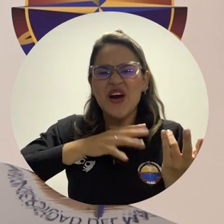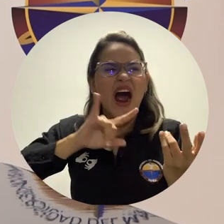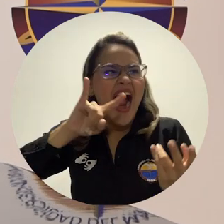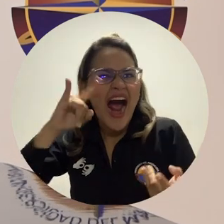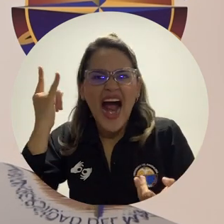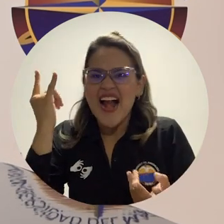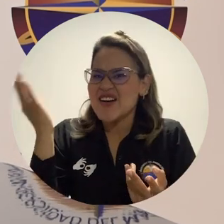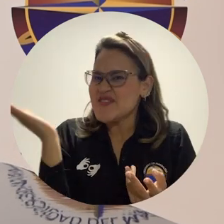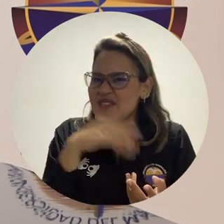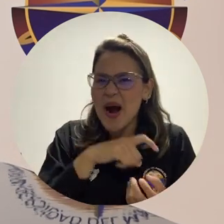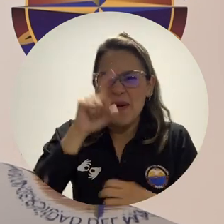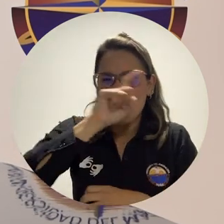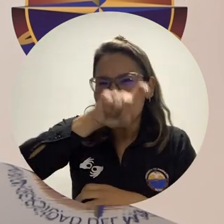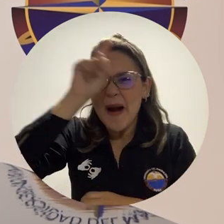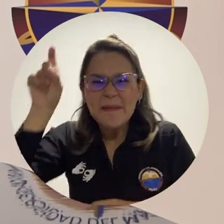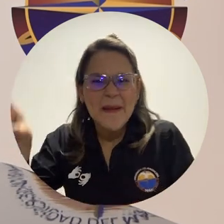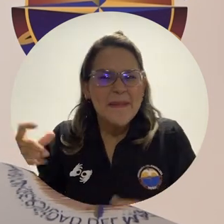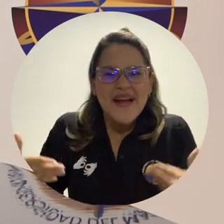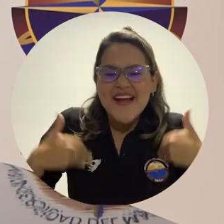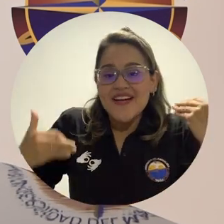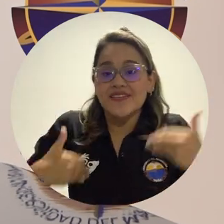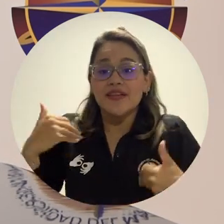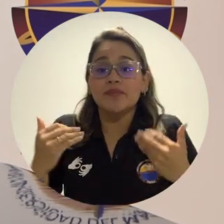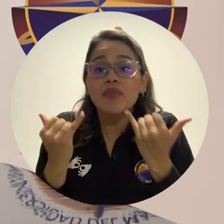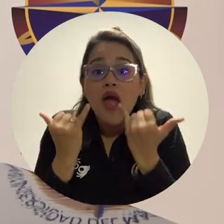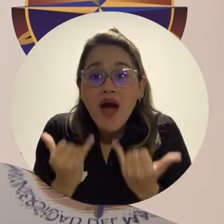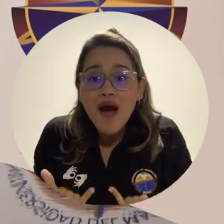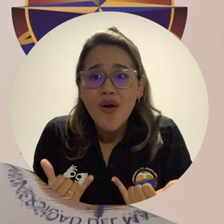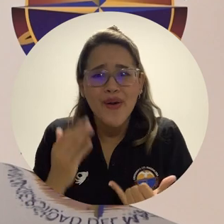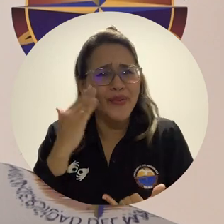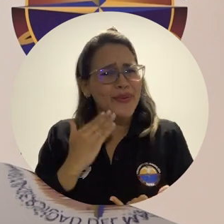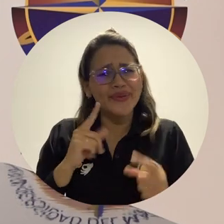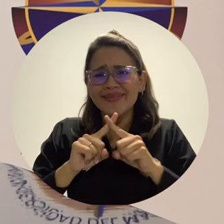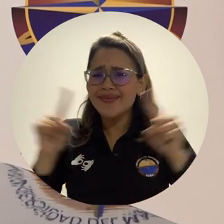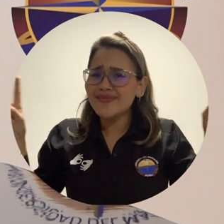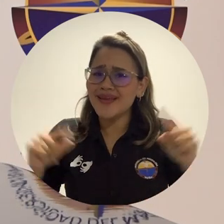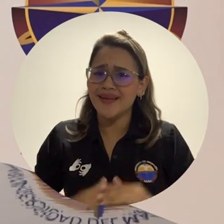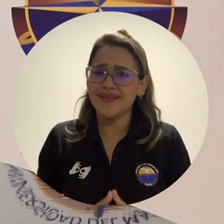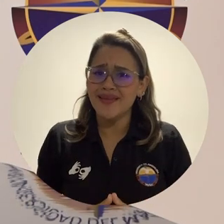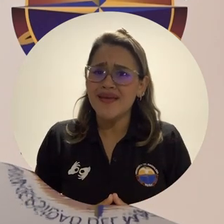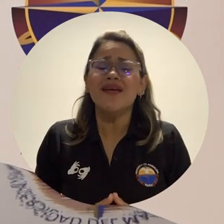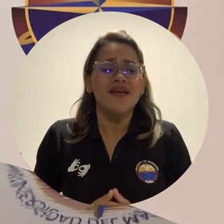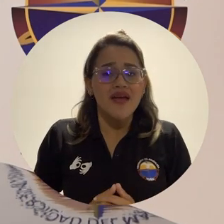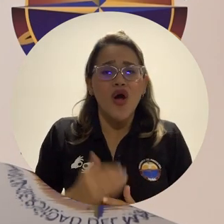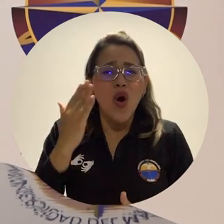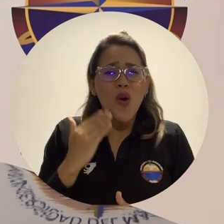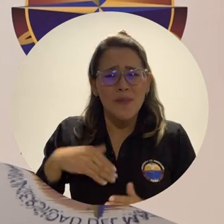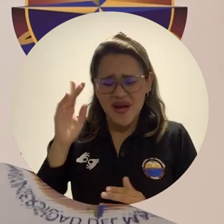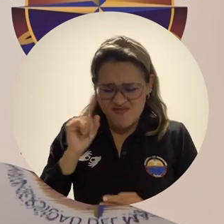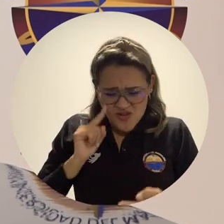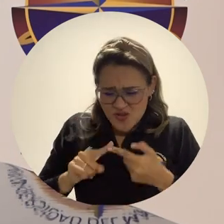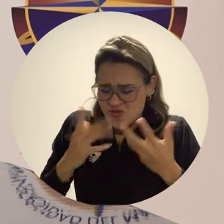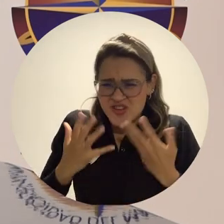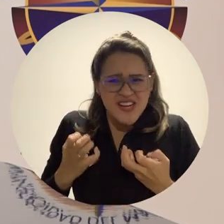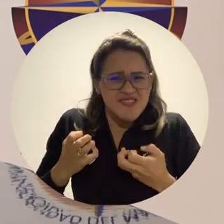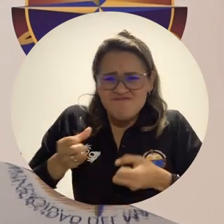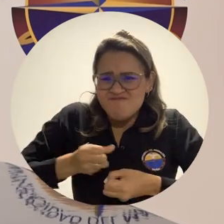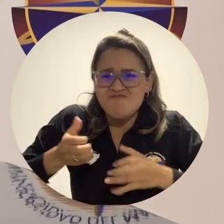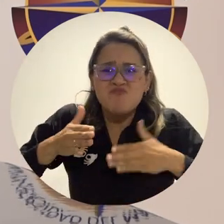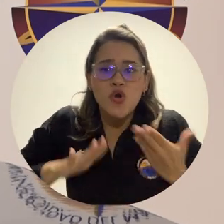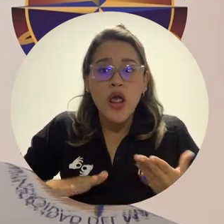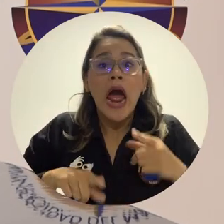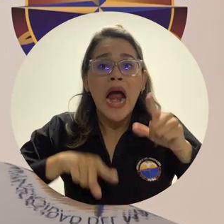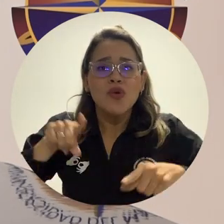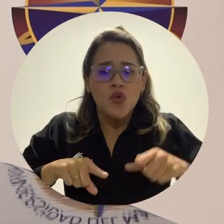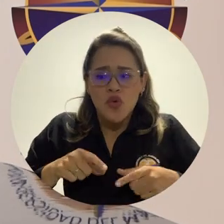conocer el mundo. Pero nuestros jóvenes, desafortunadamente hoy, todo tipo de situaciones los agobian a tal punto que muchos o van